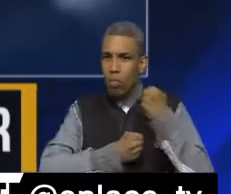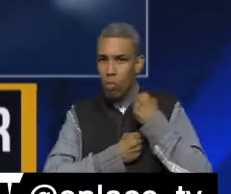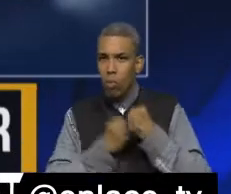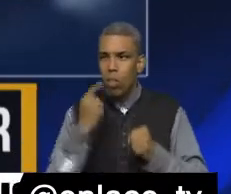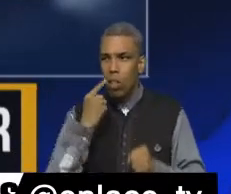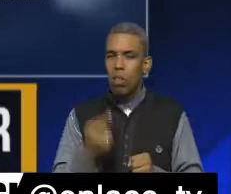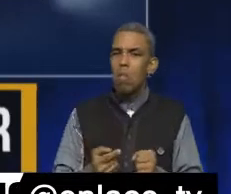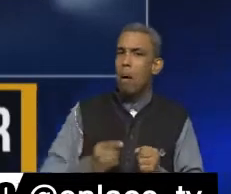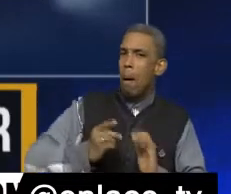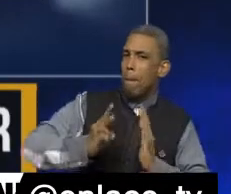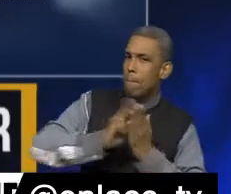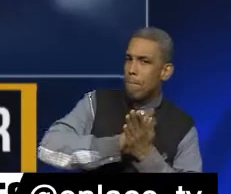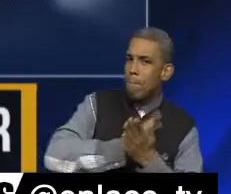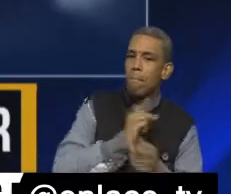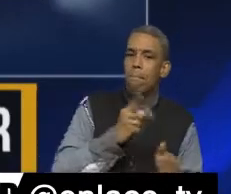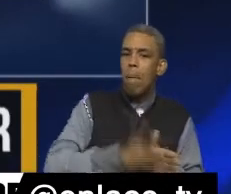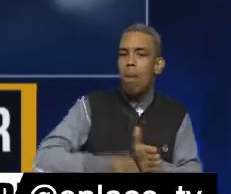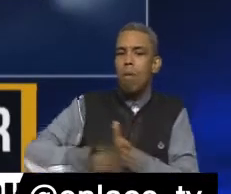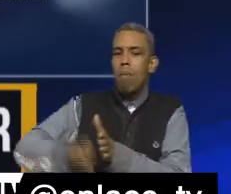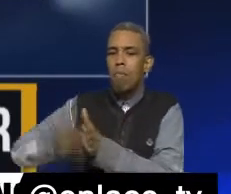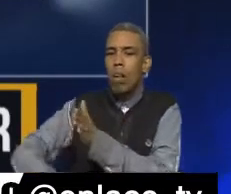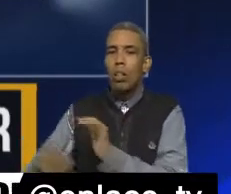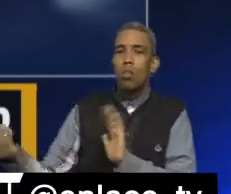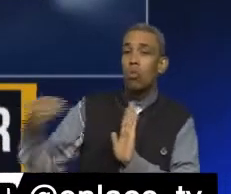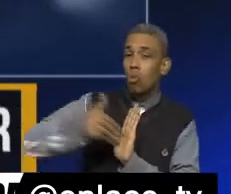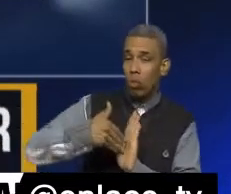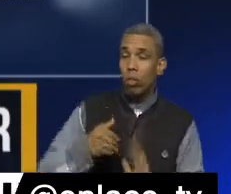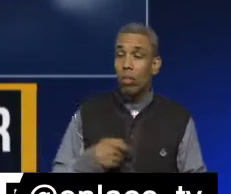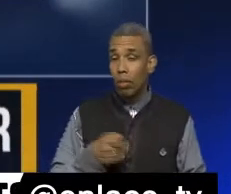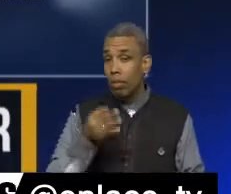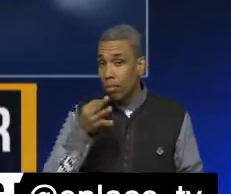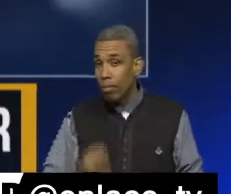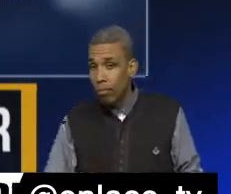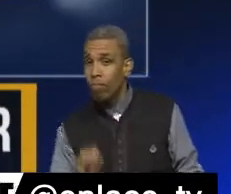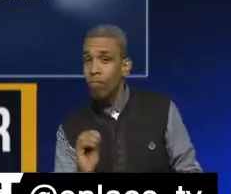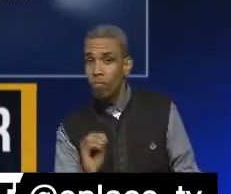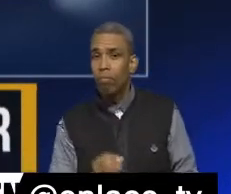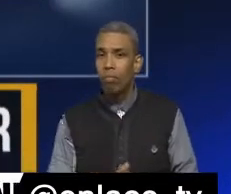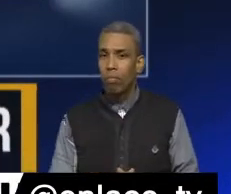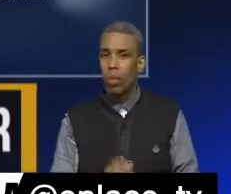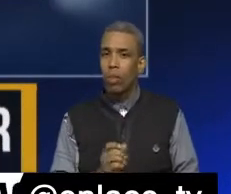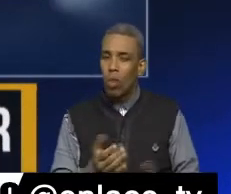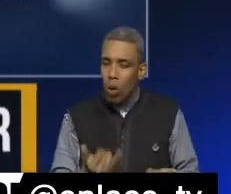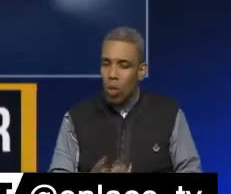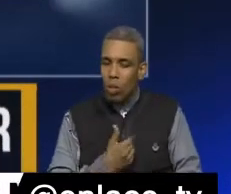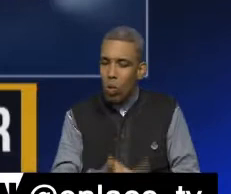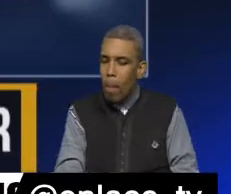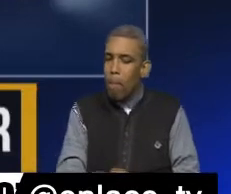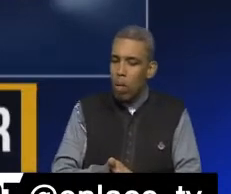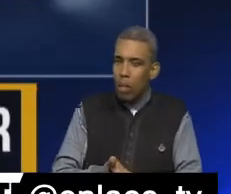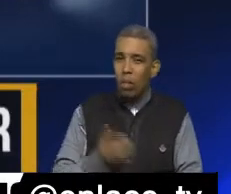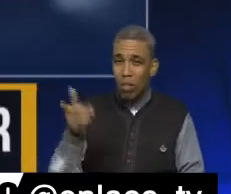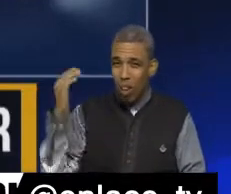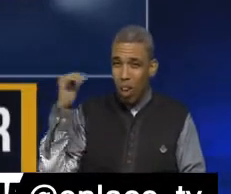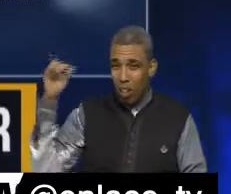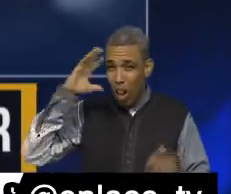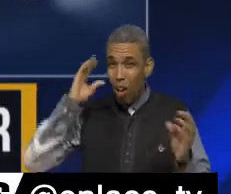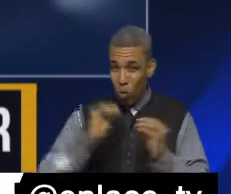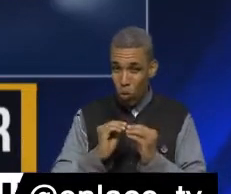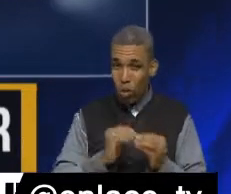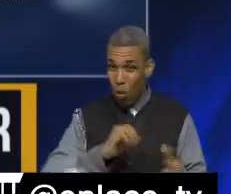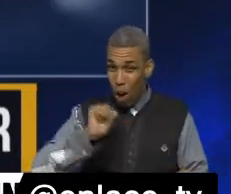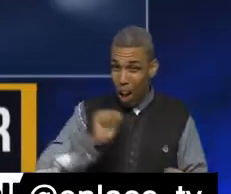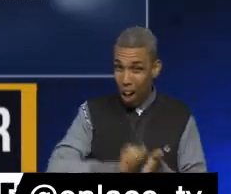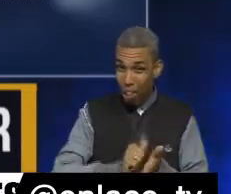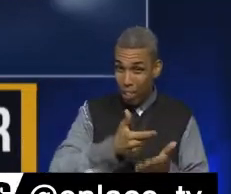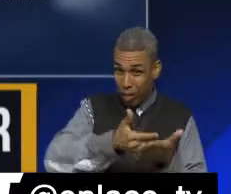para la implementación de los acuerdos de paz ya. O sea, que le exigimos al gobierno nacional la implementación de los acuerdos de inmediata por la